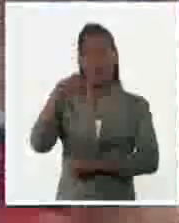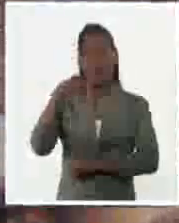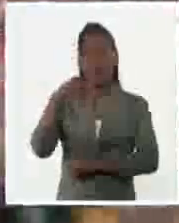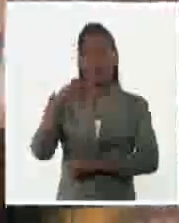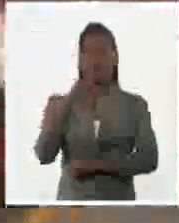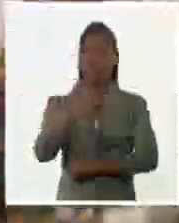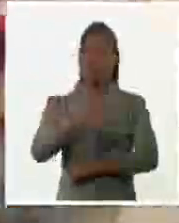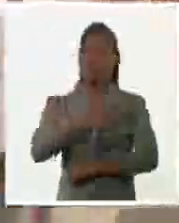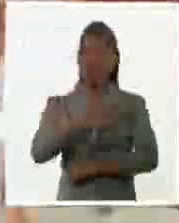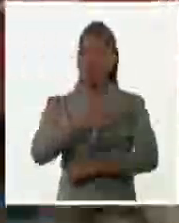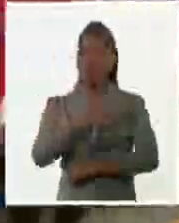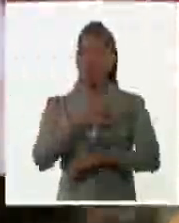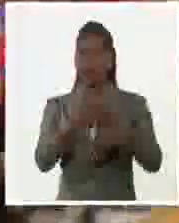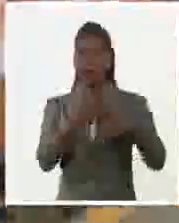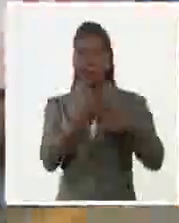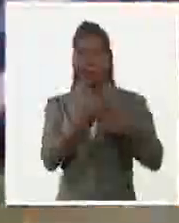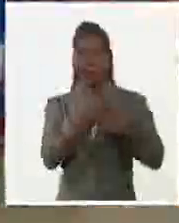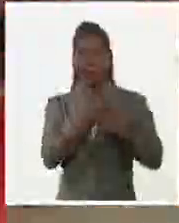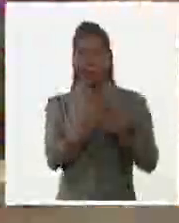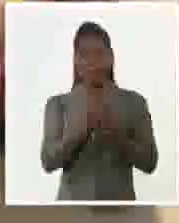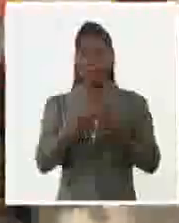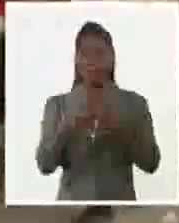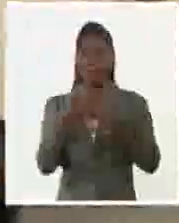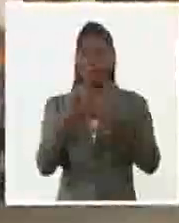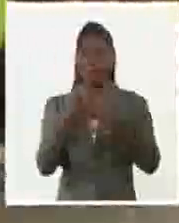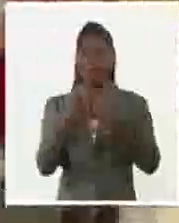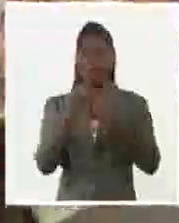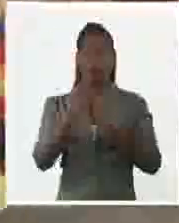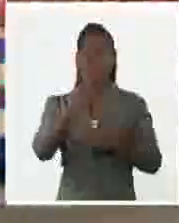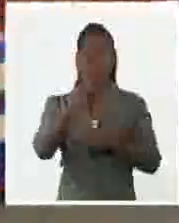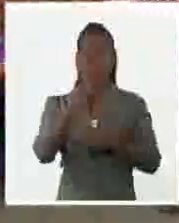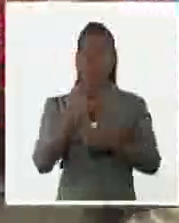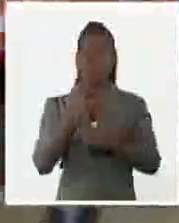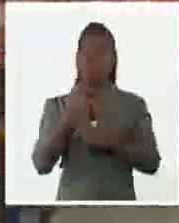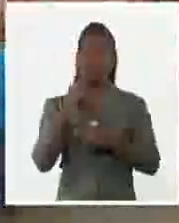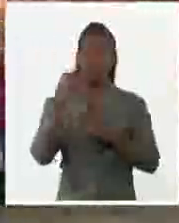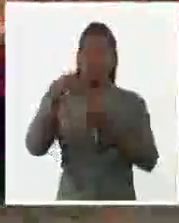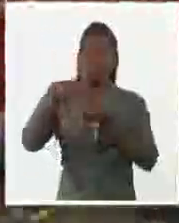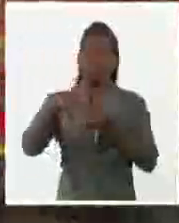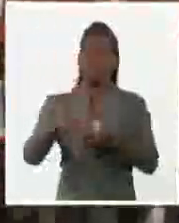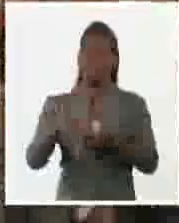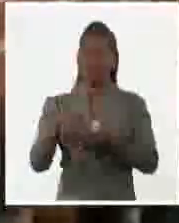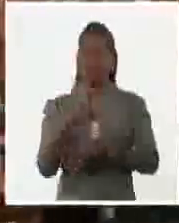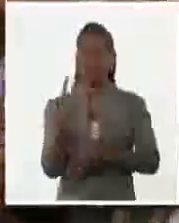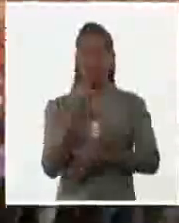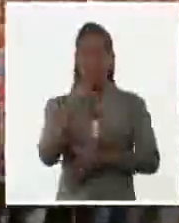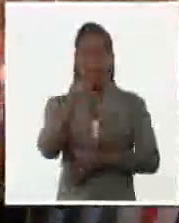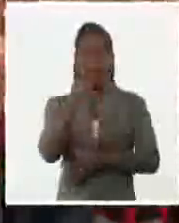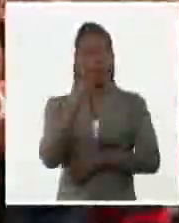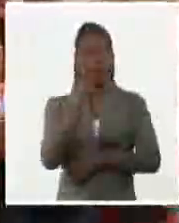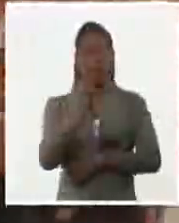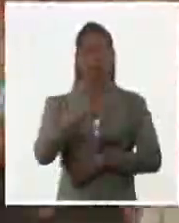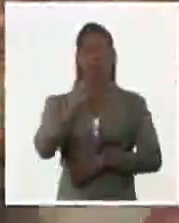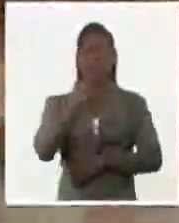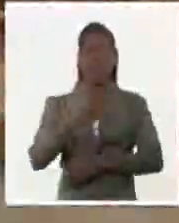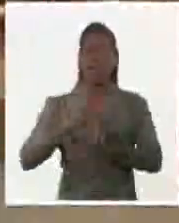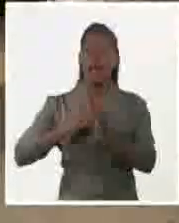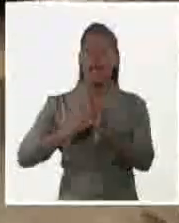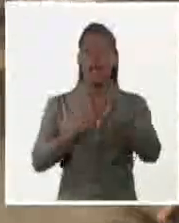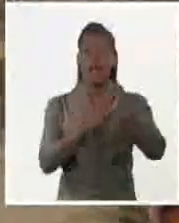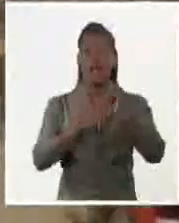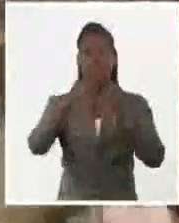de tristeza y a la vez de inmenso cariño, respeto y admiración hacia el hombre